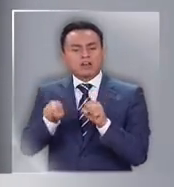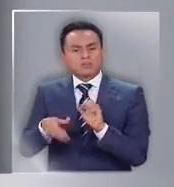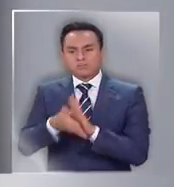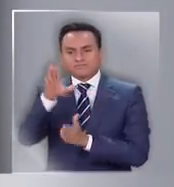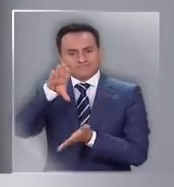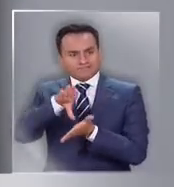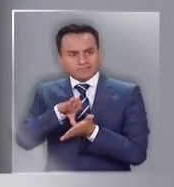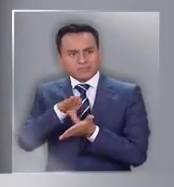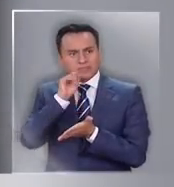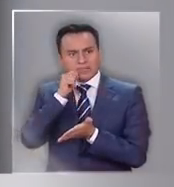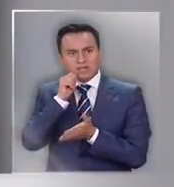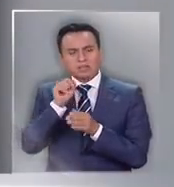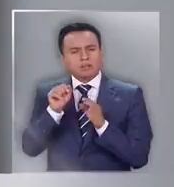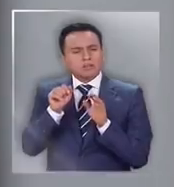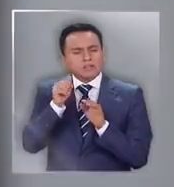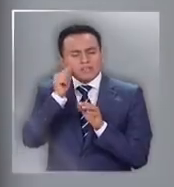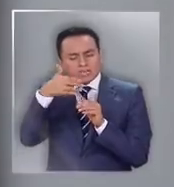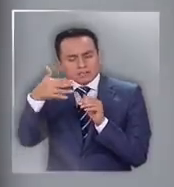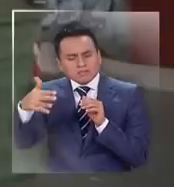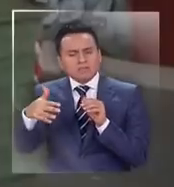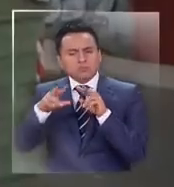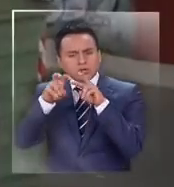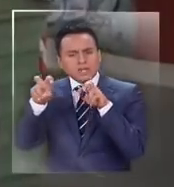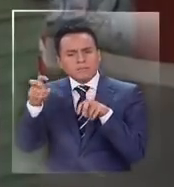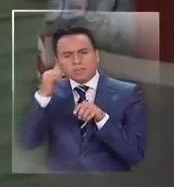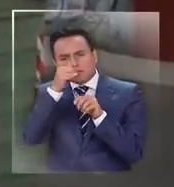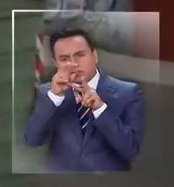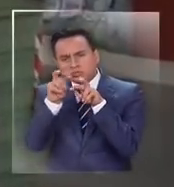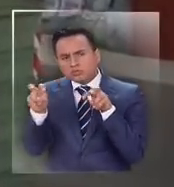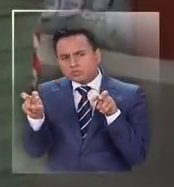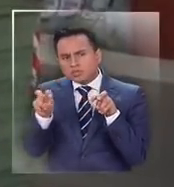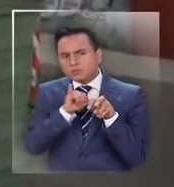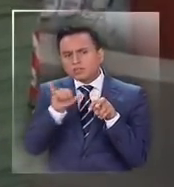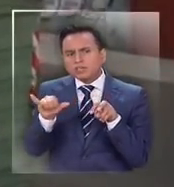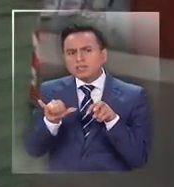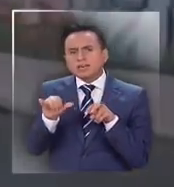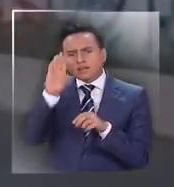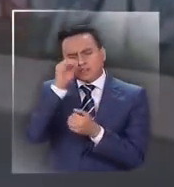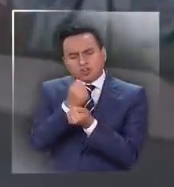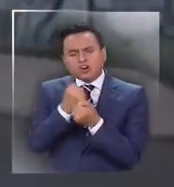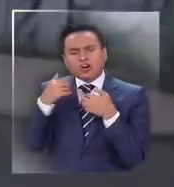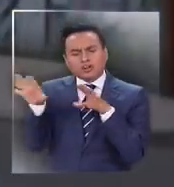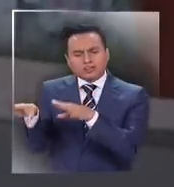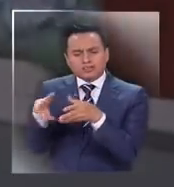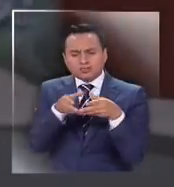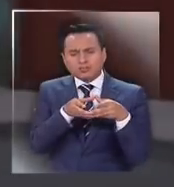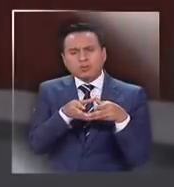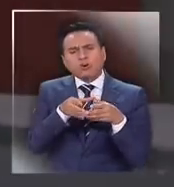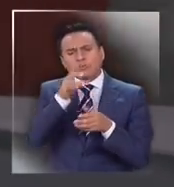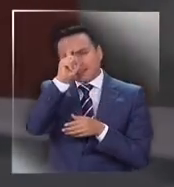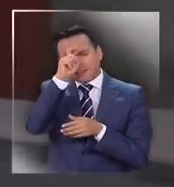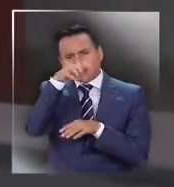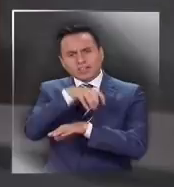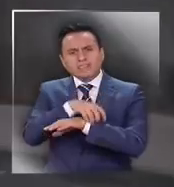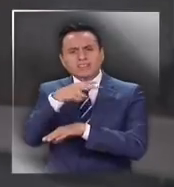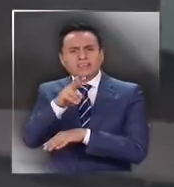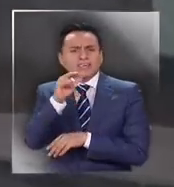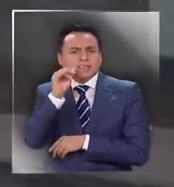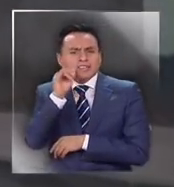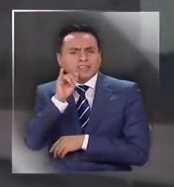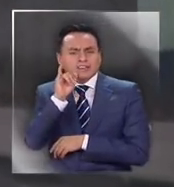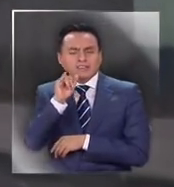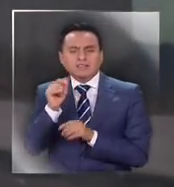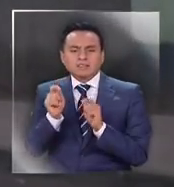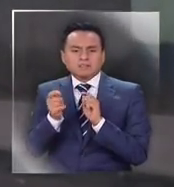nacional por los 90 días que durará la investigación. Mientras tanto, los carabineros fueron atendidos en el Hospital Regional de Iquique y se encuentran fuera de